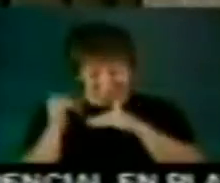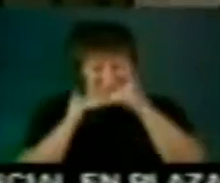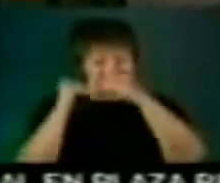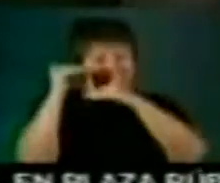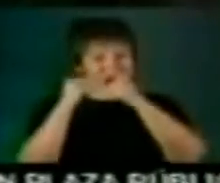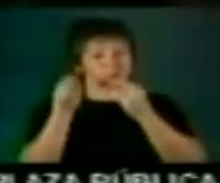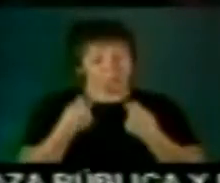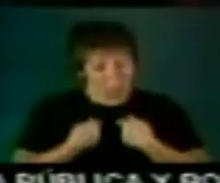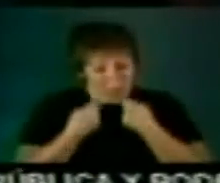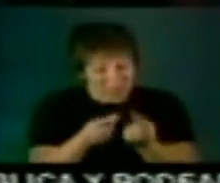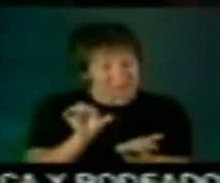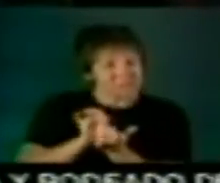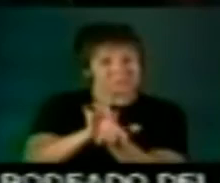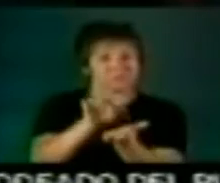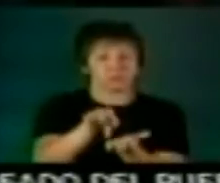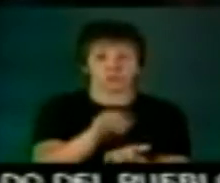prestador de servicio.